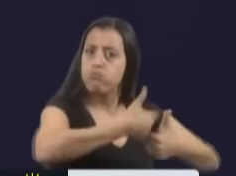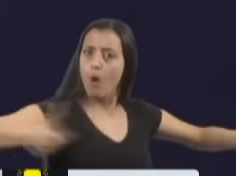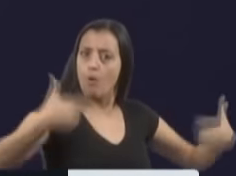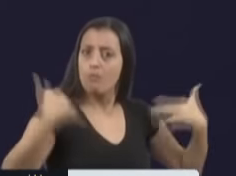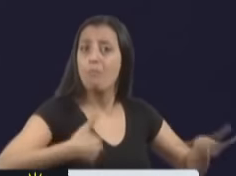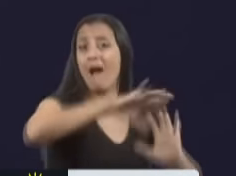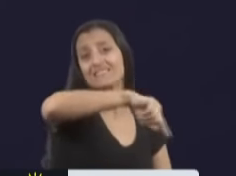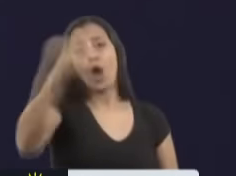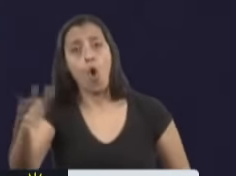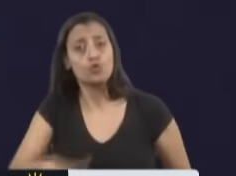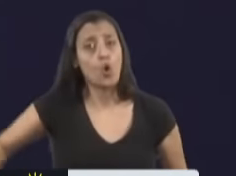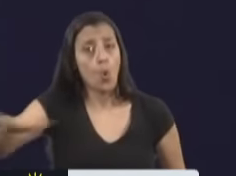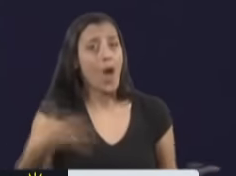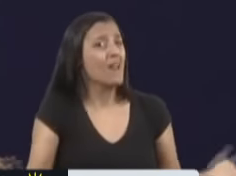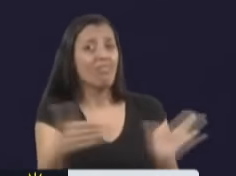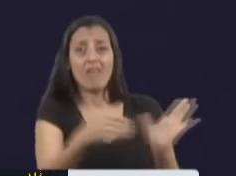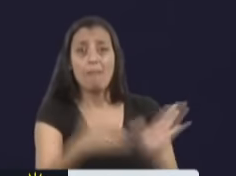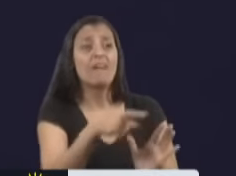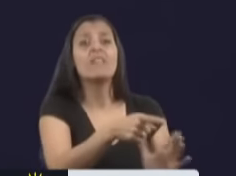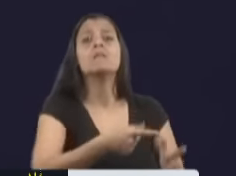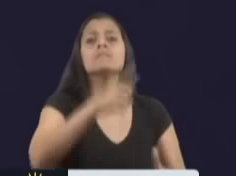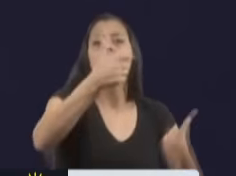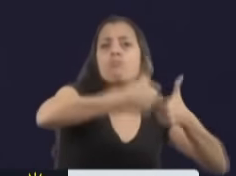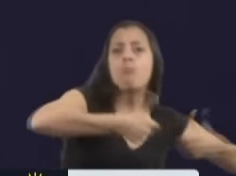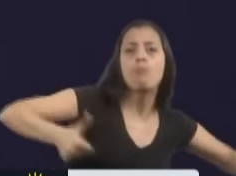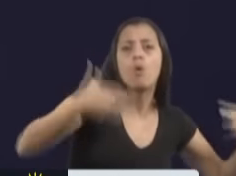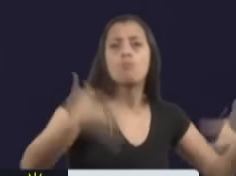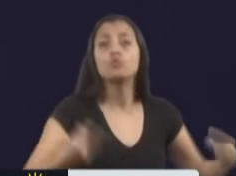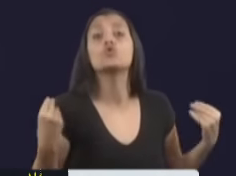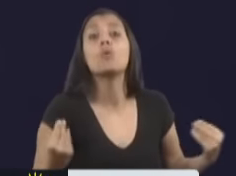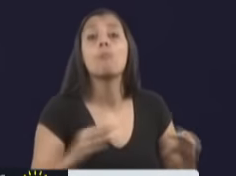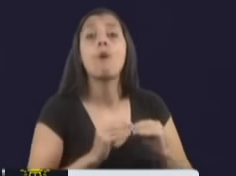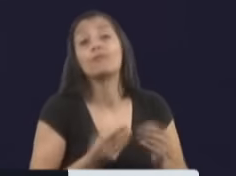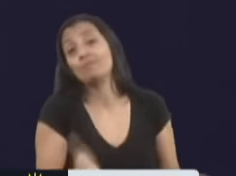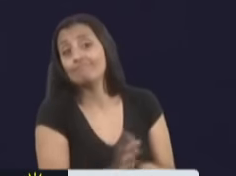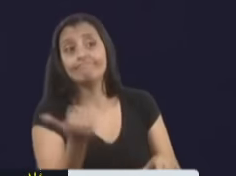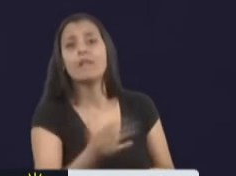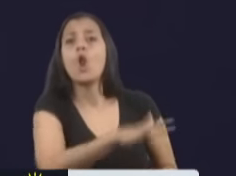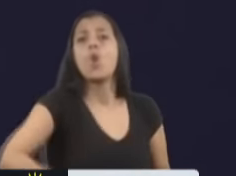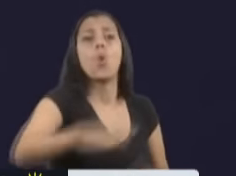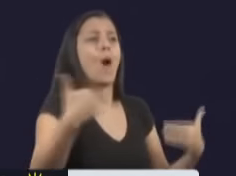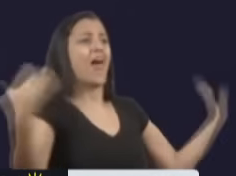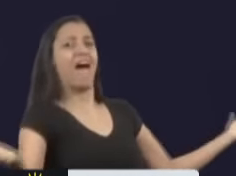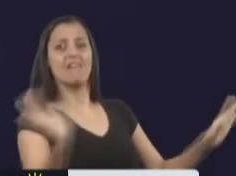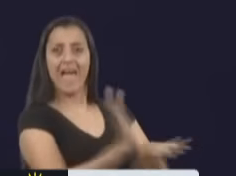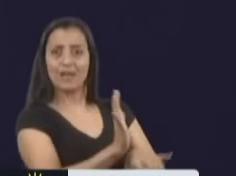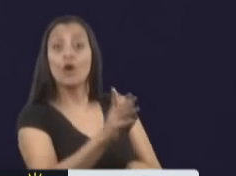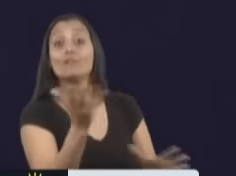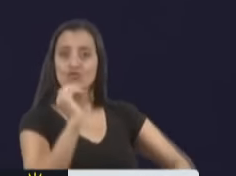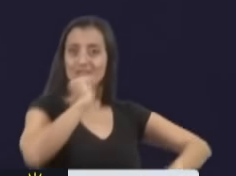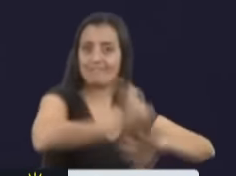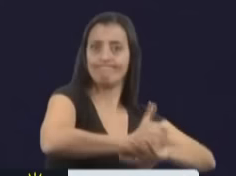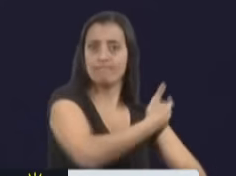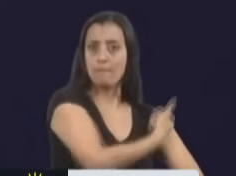y no significó absolutamente nada era Simplemente porque era un lugar mucho mucho más abierto donde el presidente estaba mucho más expuesto a